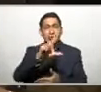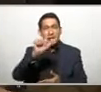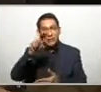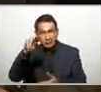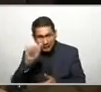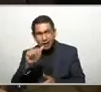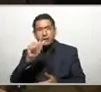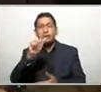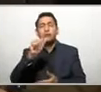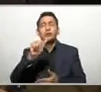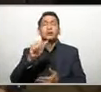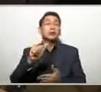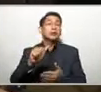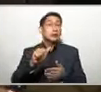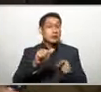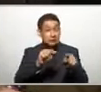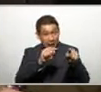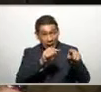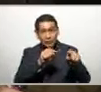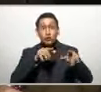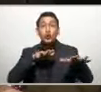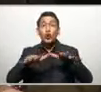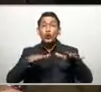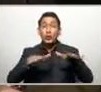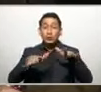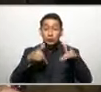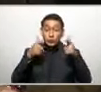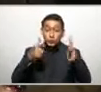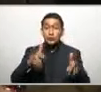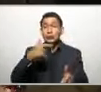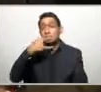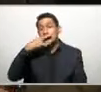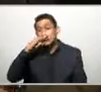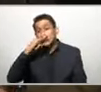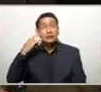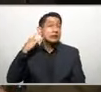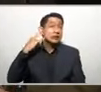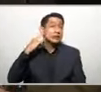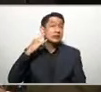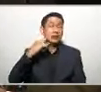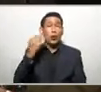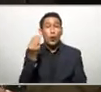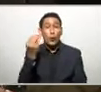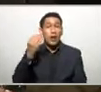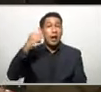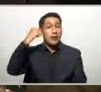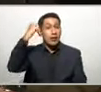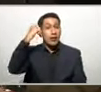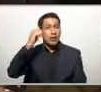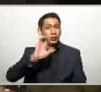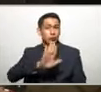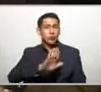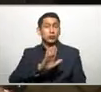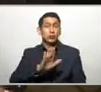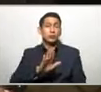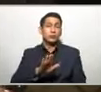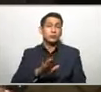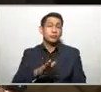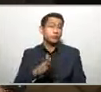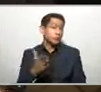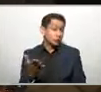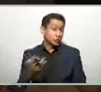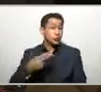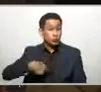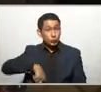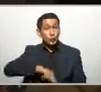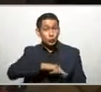los niños, niñas y adolescentes. Como ya lo hemos dicho en ocasiones anteriores, nuestros niños son lo más valioso